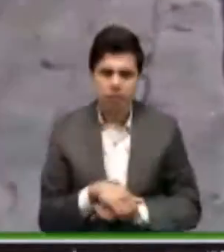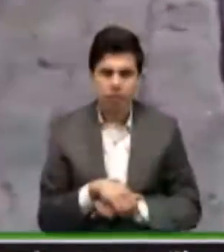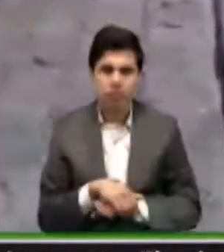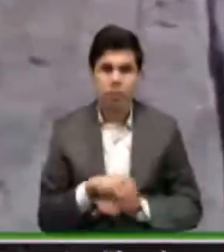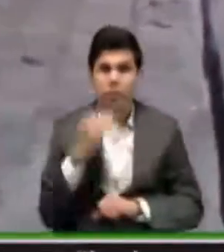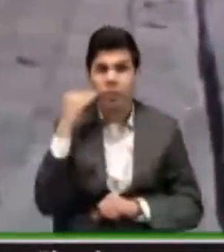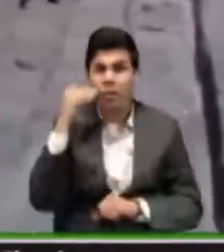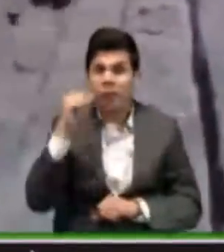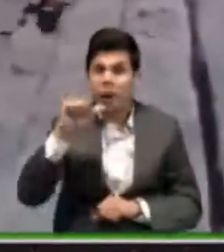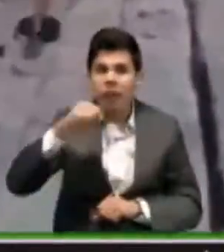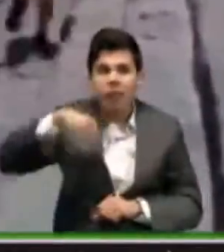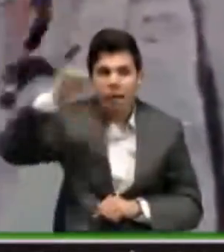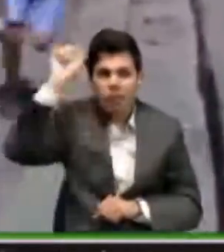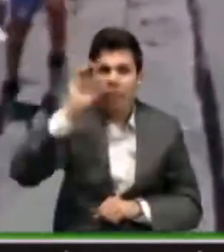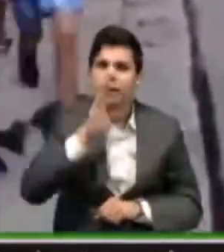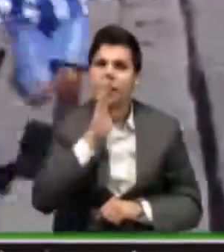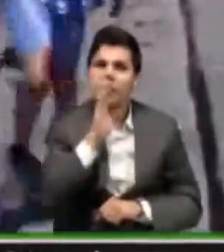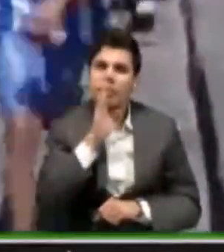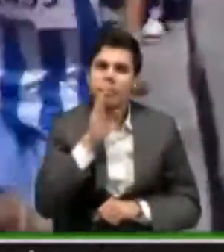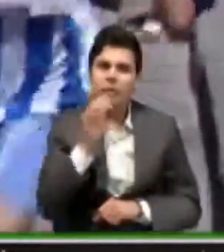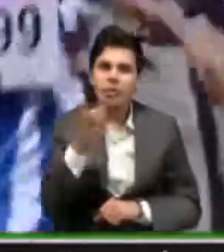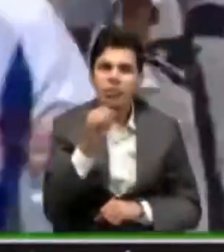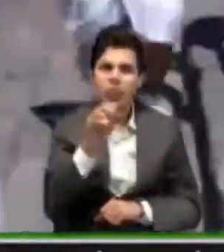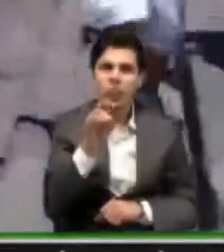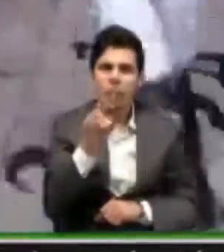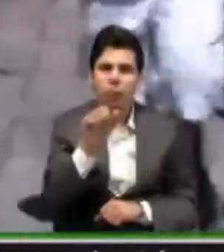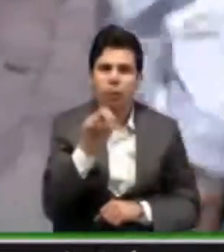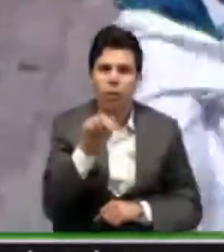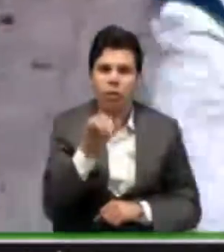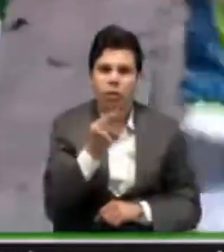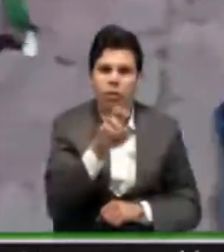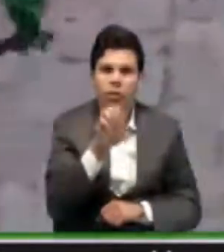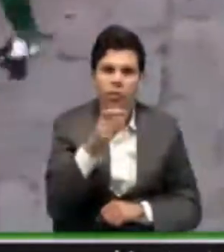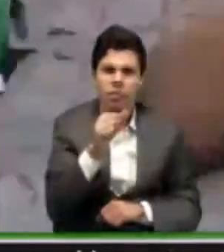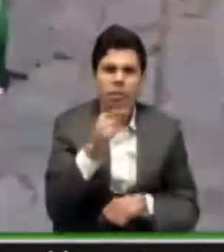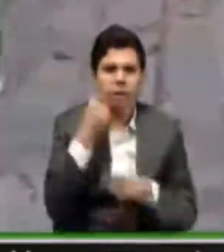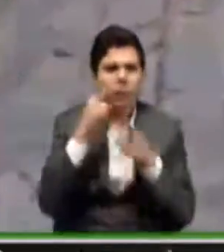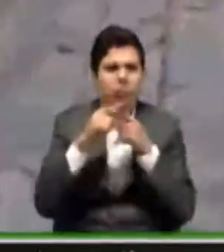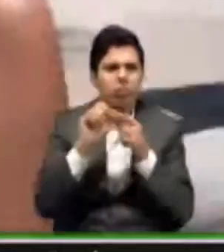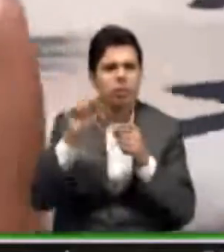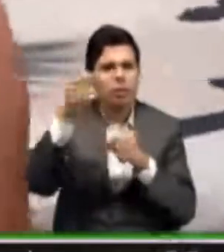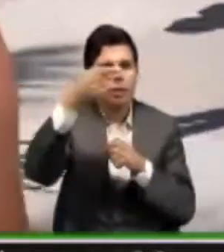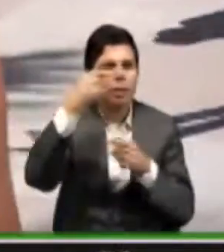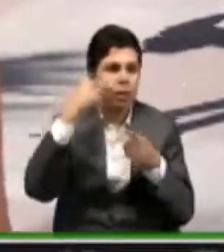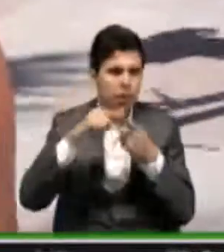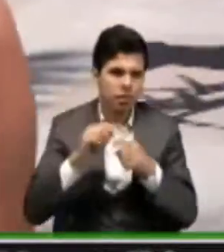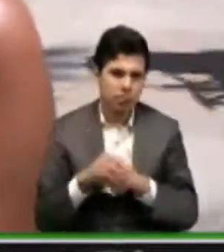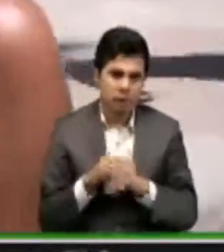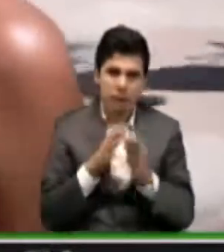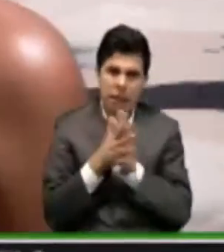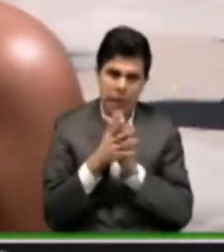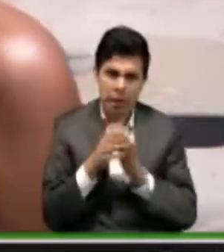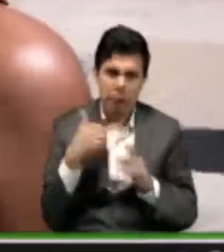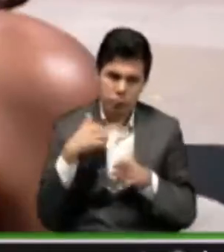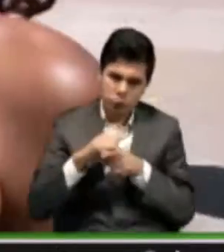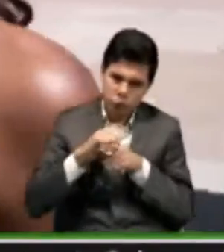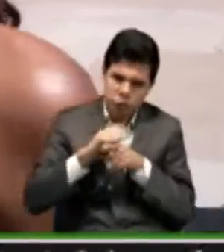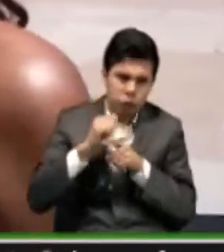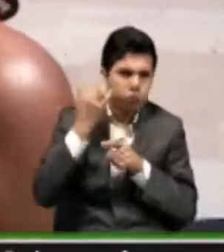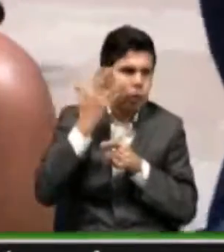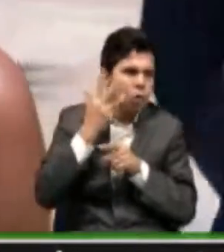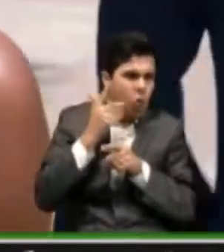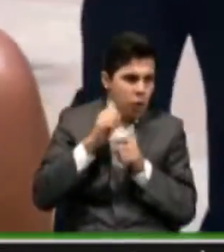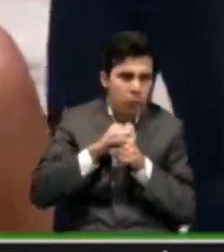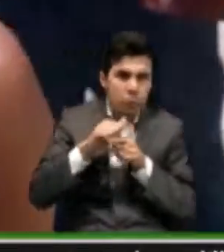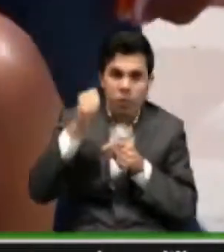el título se lo pelearon las atletas de la escuela de Joanny Vega, quienes tuvieron una disputada lucha por el primer lugar. La verdad, yo entreno todos los días